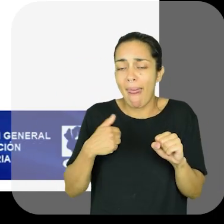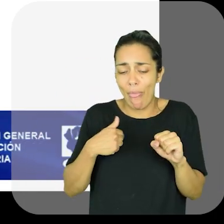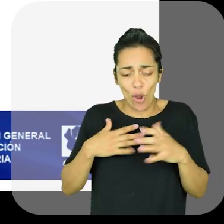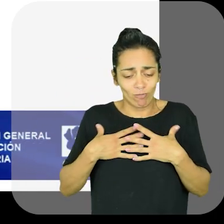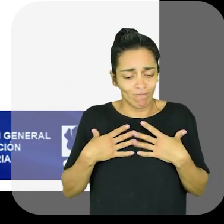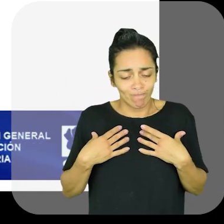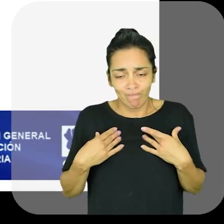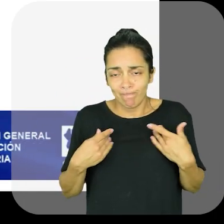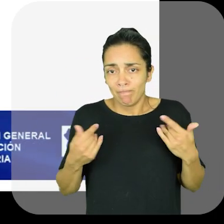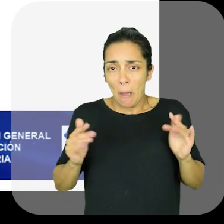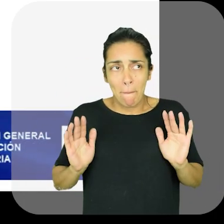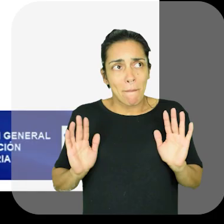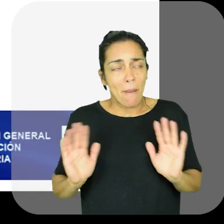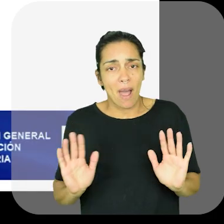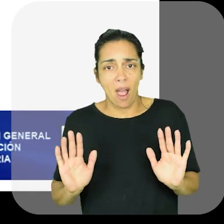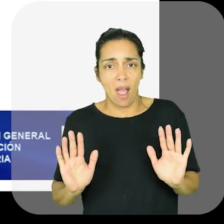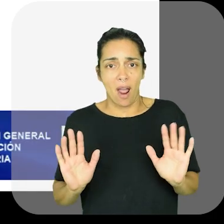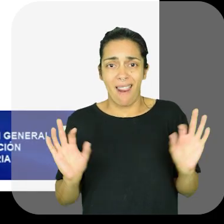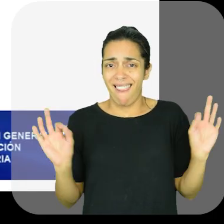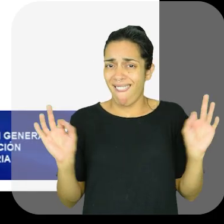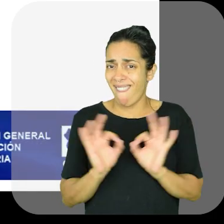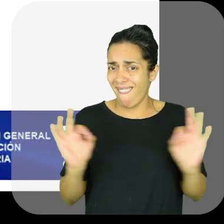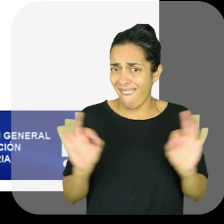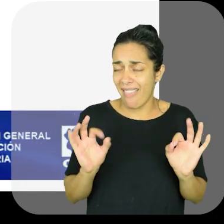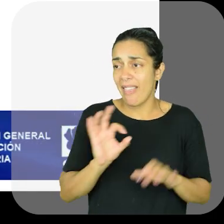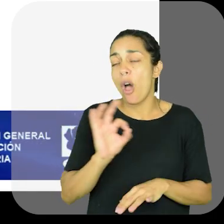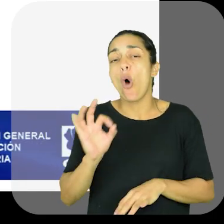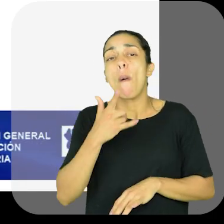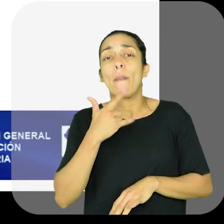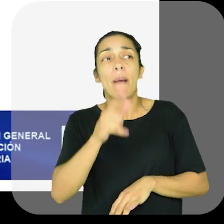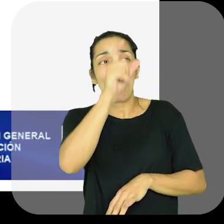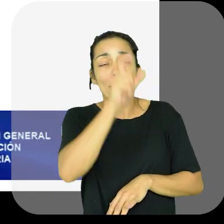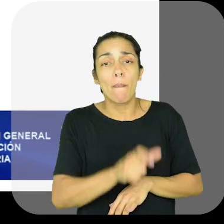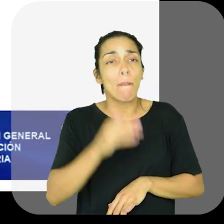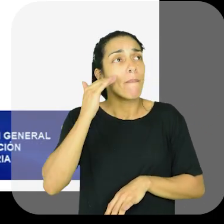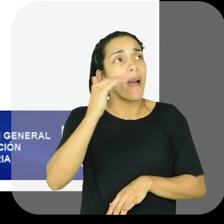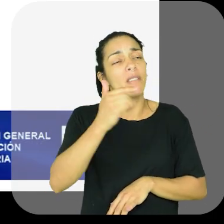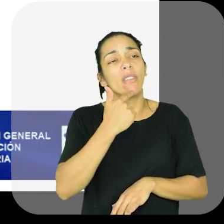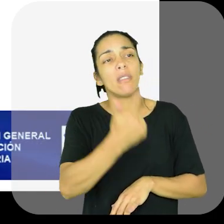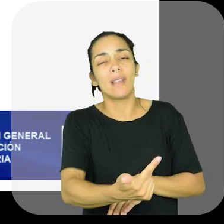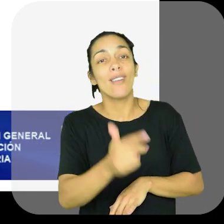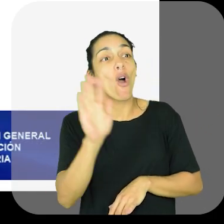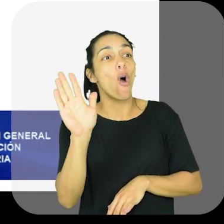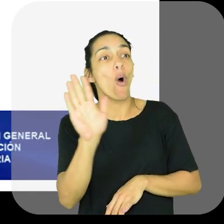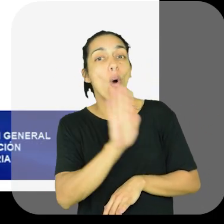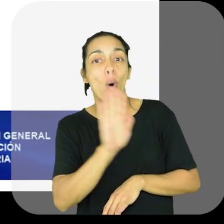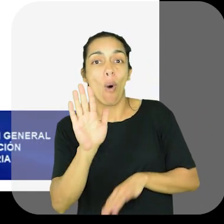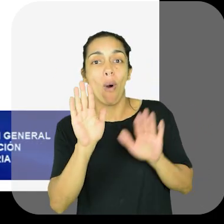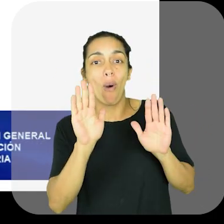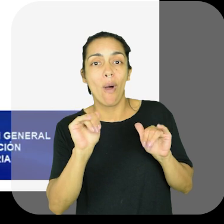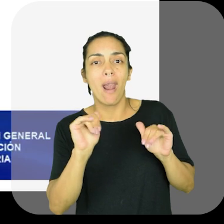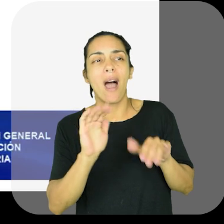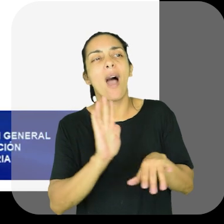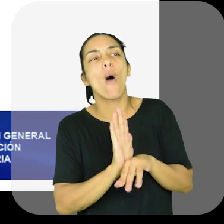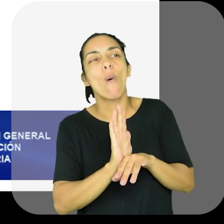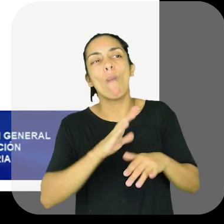preparado, ¿sí? Pero cuando el maestro en su carta dice, hola amiga discapacidad, ya yo,